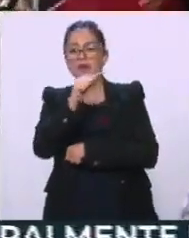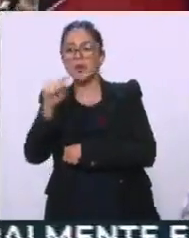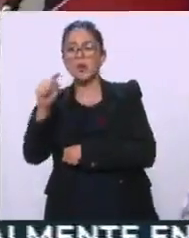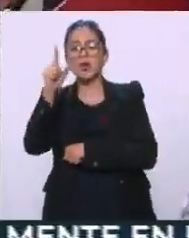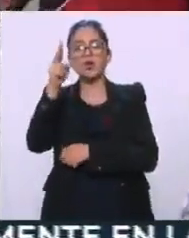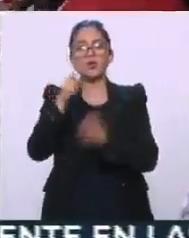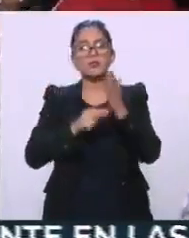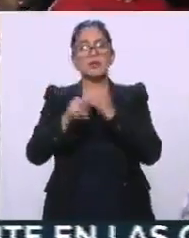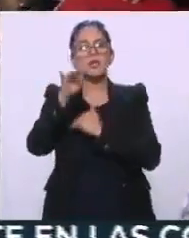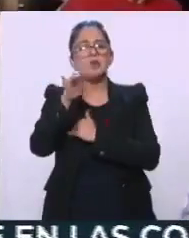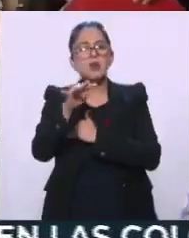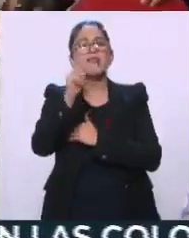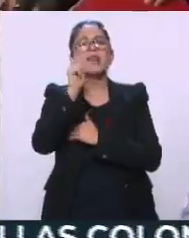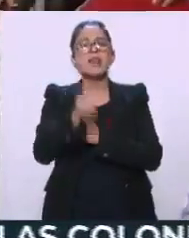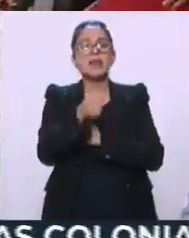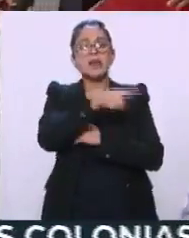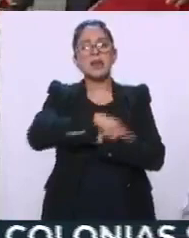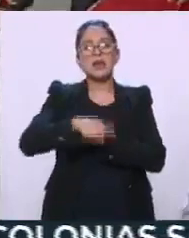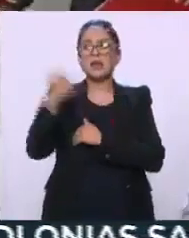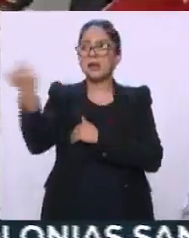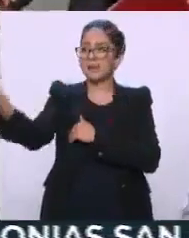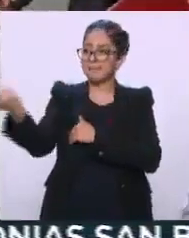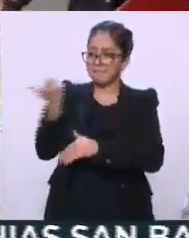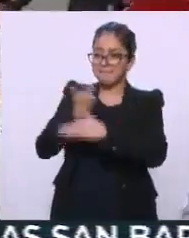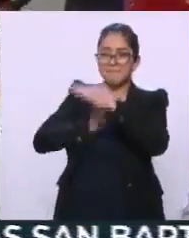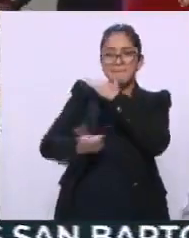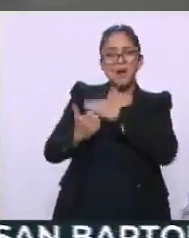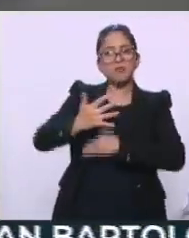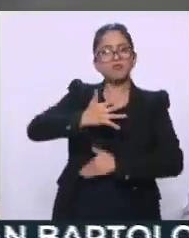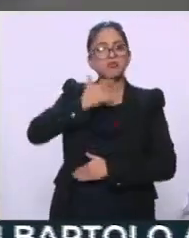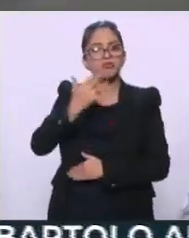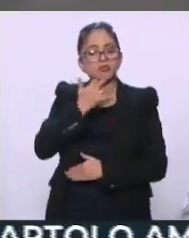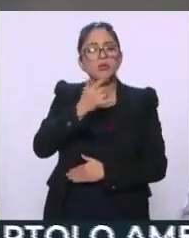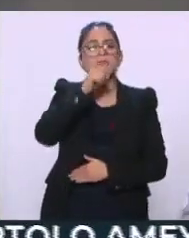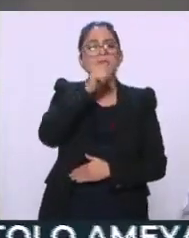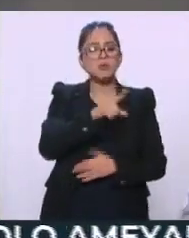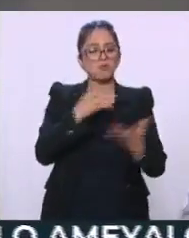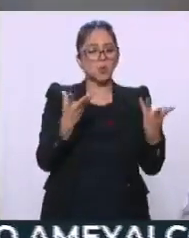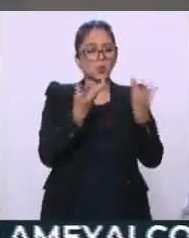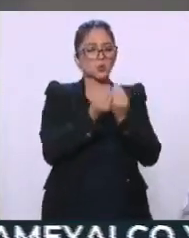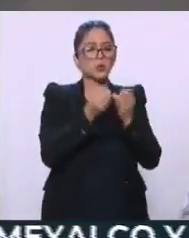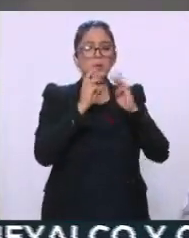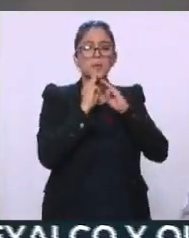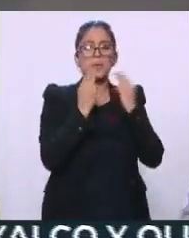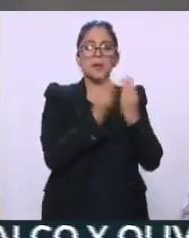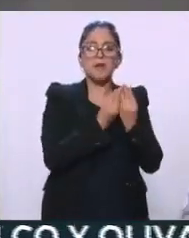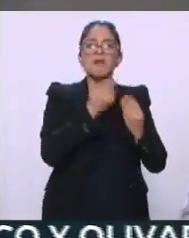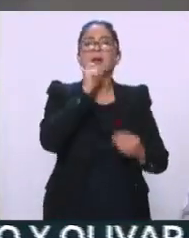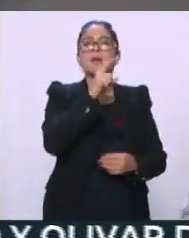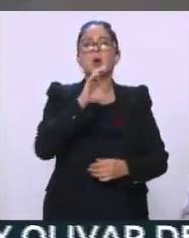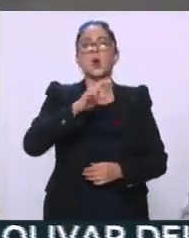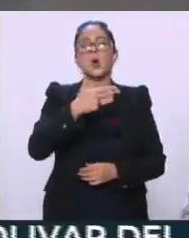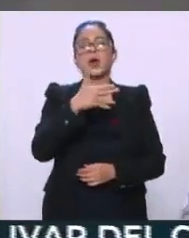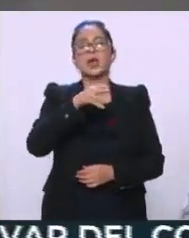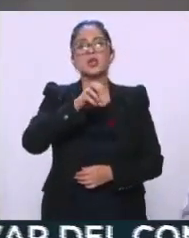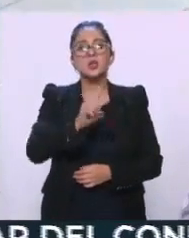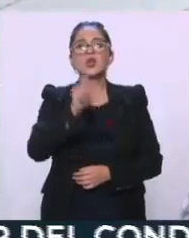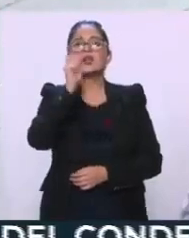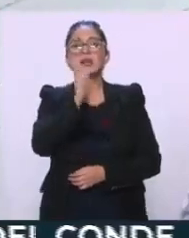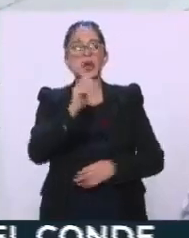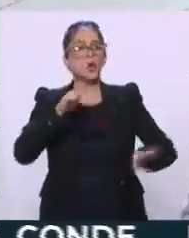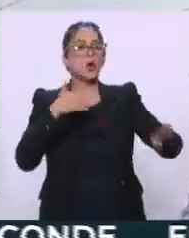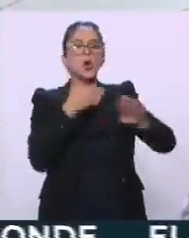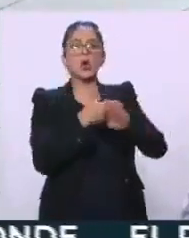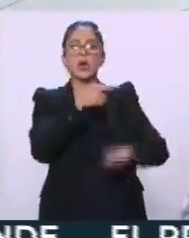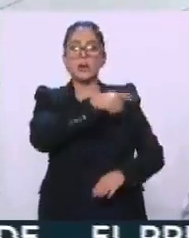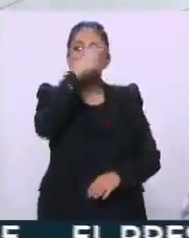261/2019 por los delitos de recursos de procedencia ilícita, asociación delictuosa y cohecho en agravio del Estado mexicano. Pero